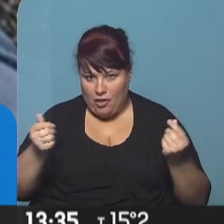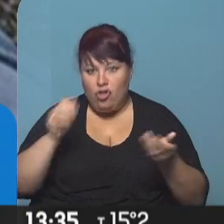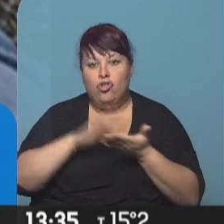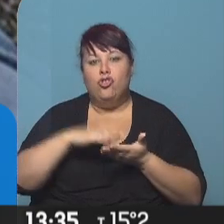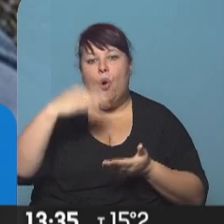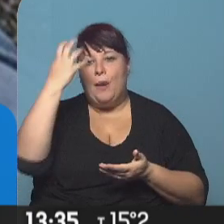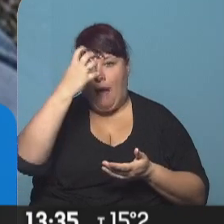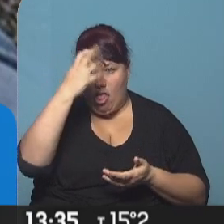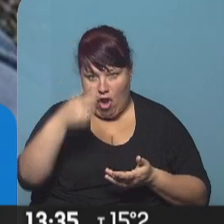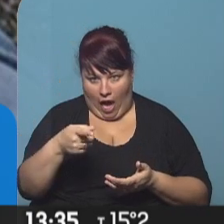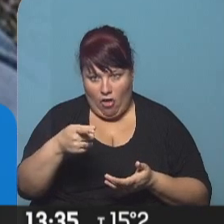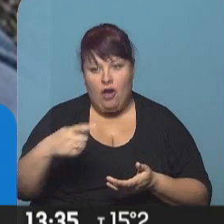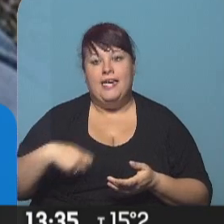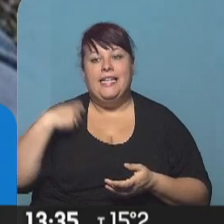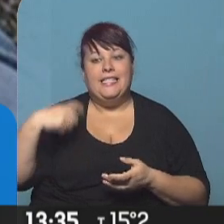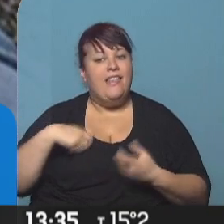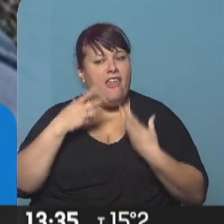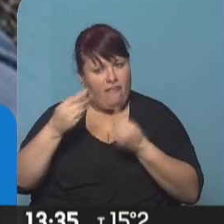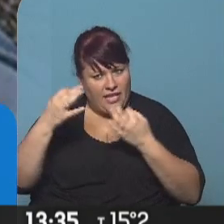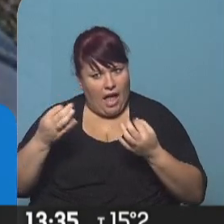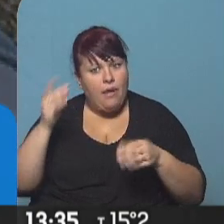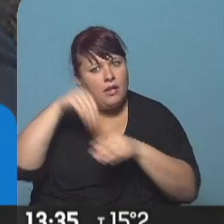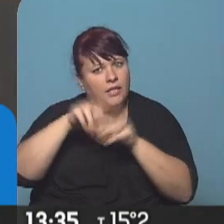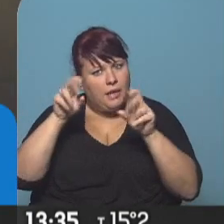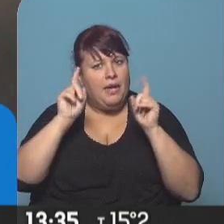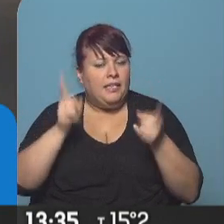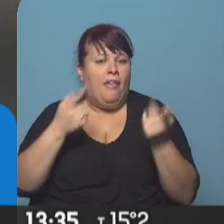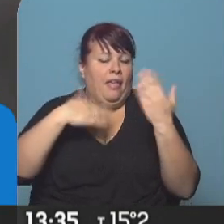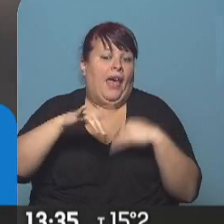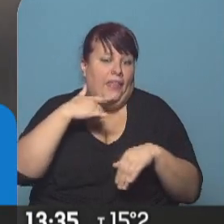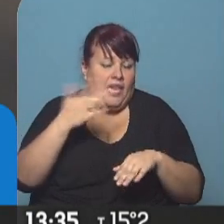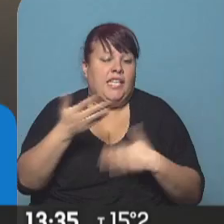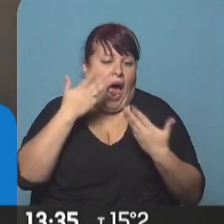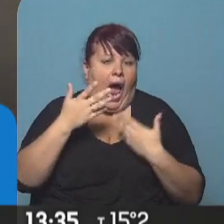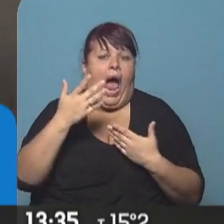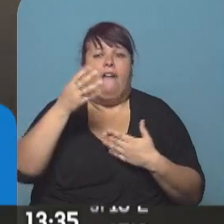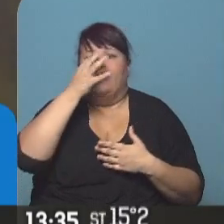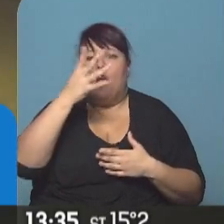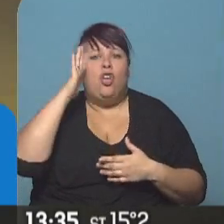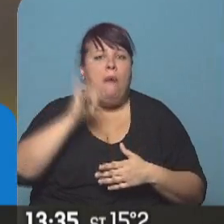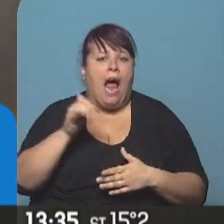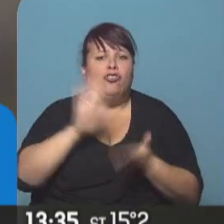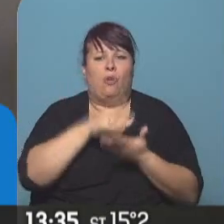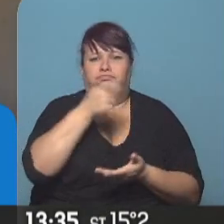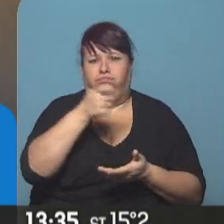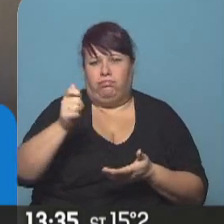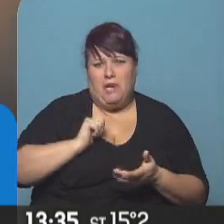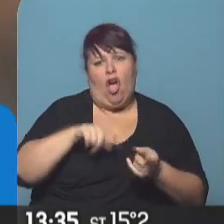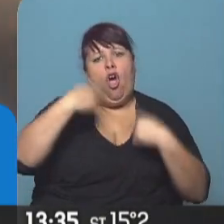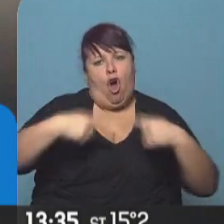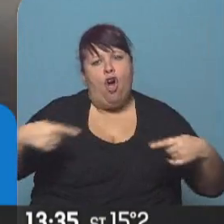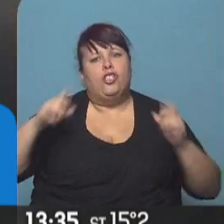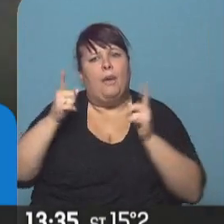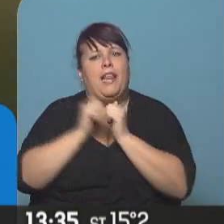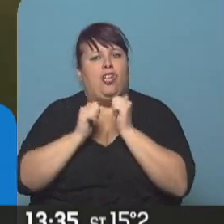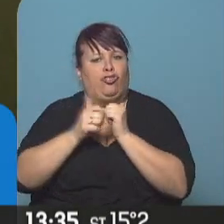caso Maldonado. El sindicato defiende la inclusión del tema, aludiendo también a que se habla los 24 de marzo del genocidio y de otros episodios que